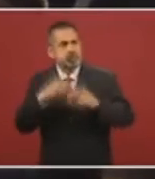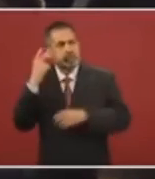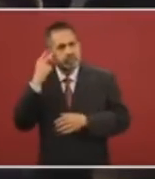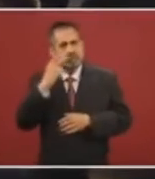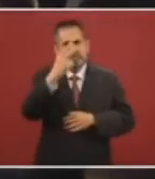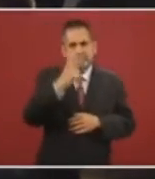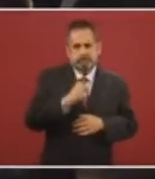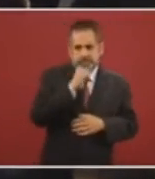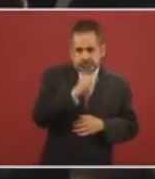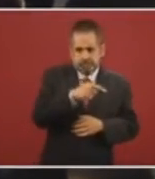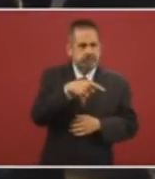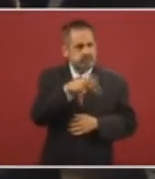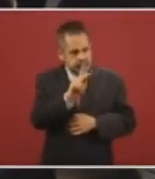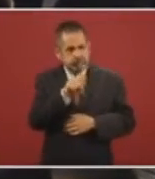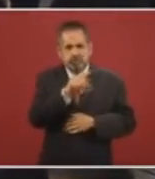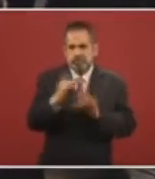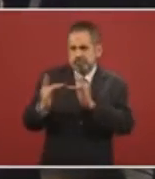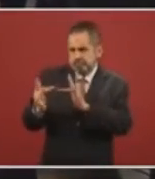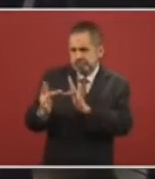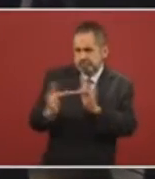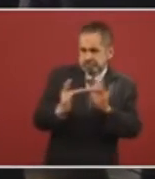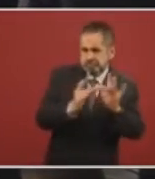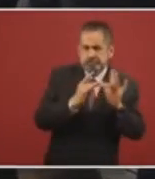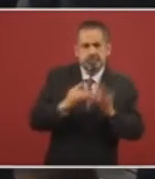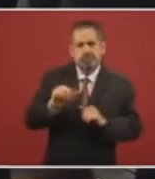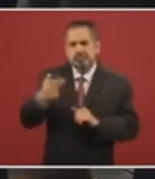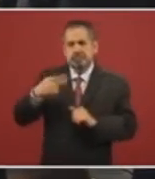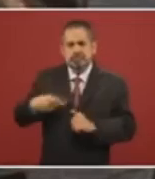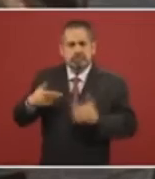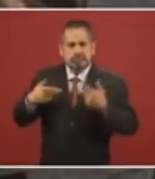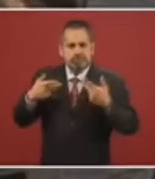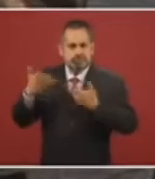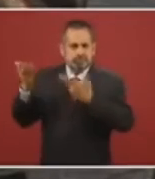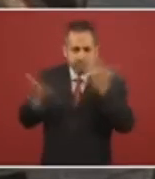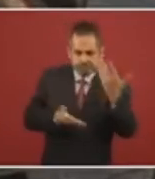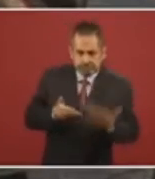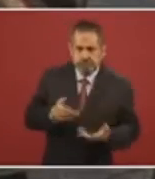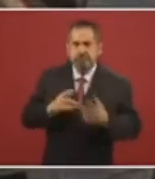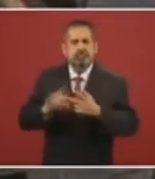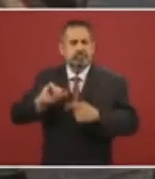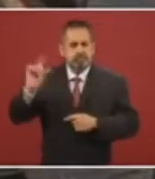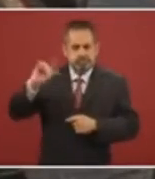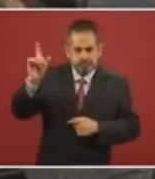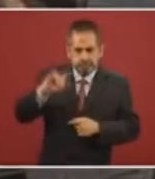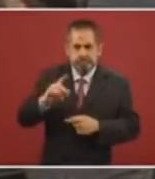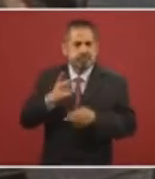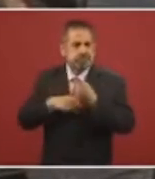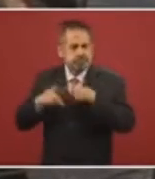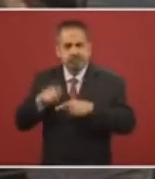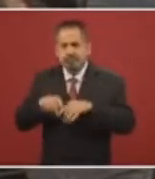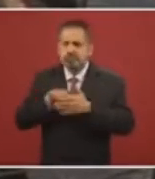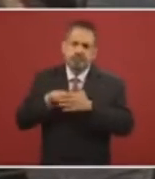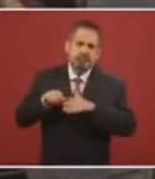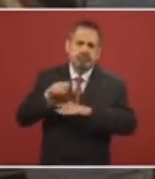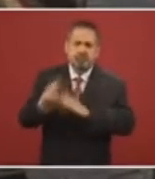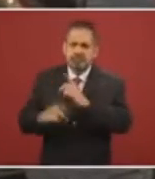tiene contacto directo con personas, jefes de Estado de otros países, de empresarios, incluso del mundo deportivo, que,